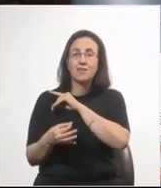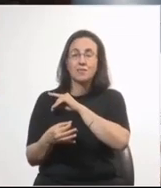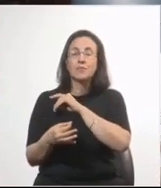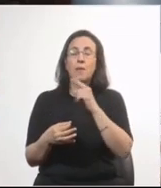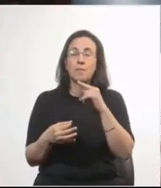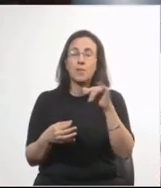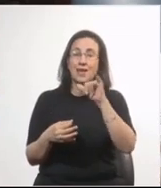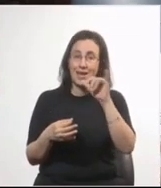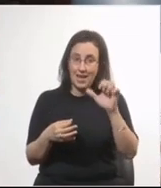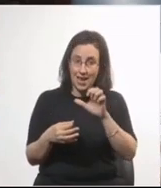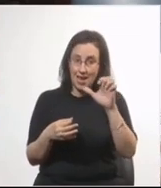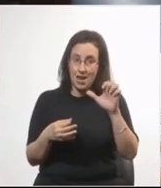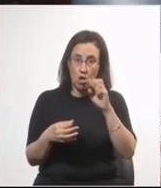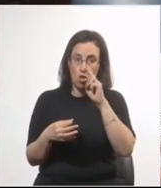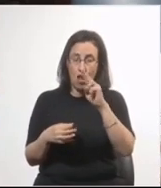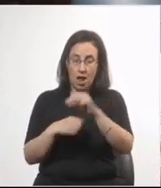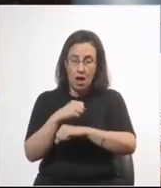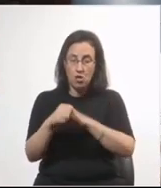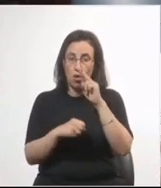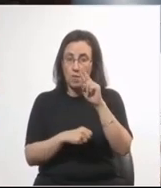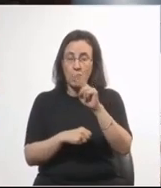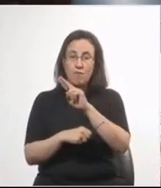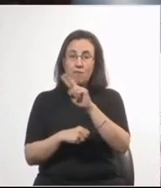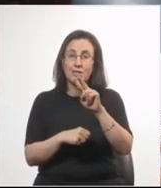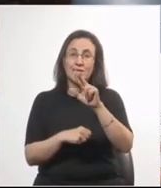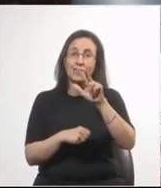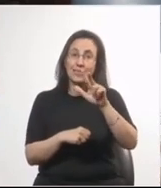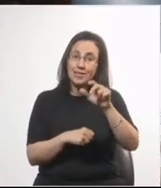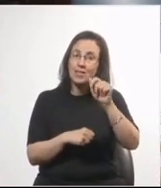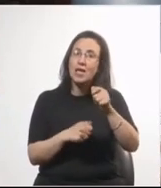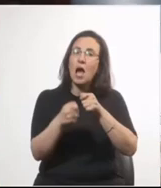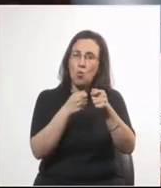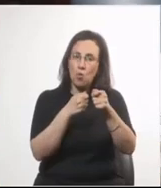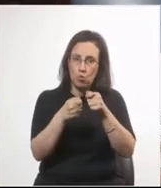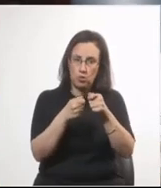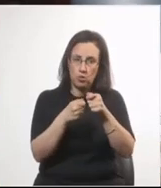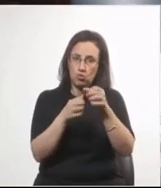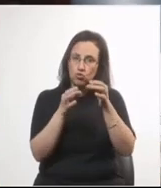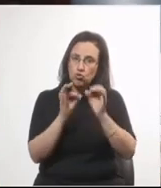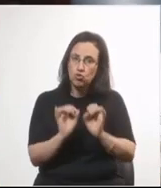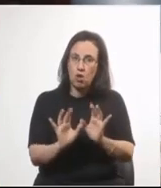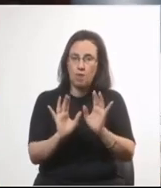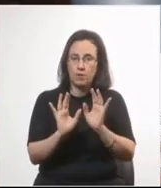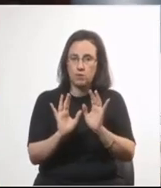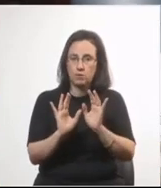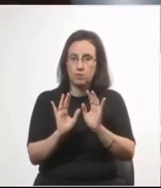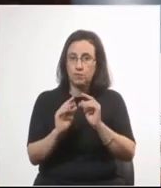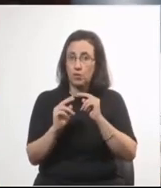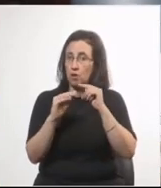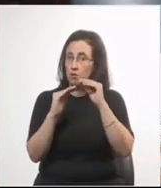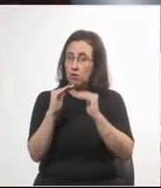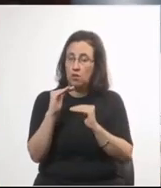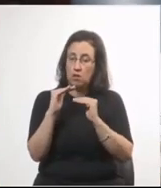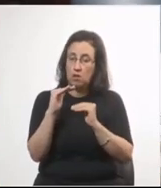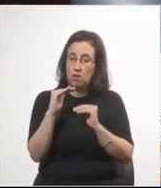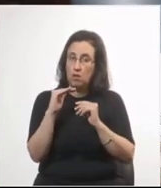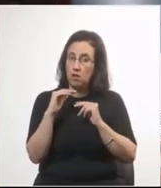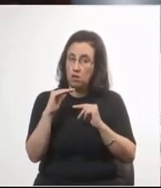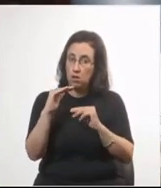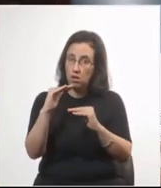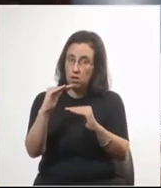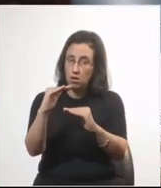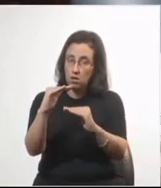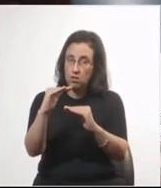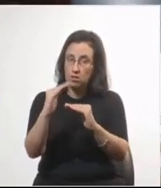enero del 2023 tuvieron un ajuste. Siguen igualmente por debajo de lo que era su valor en